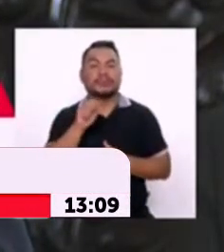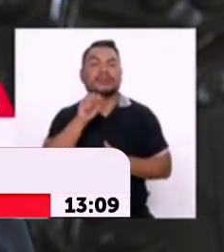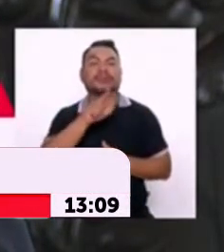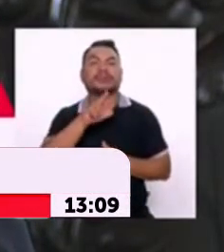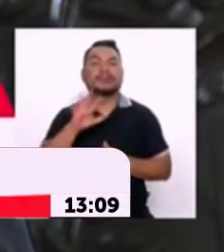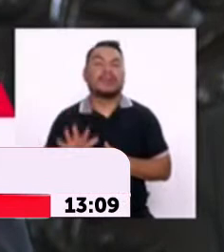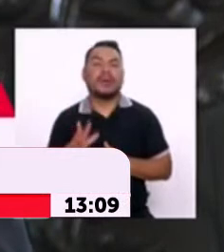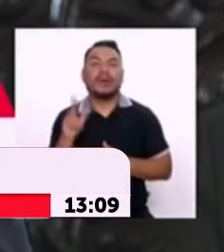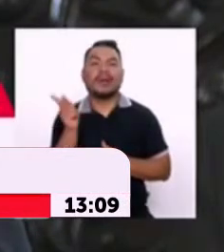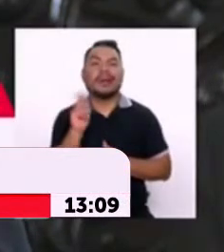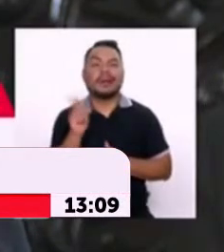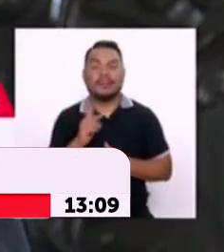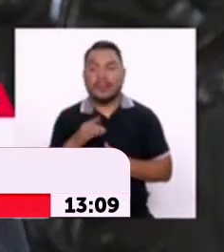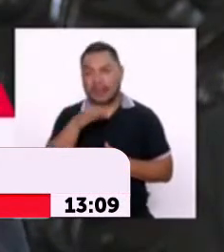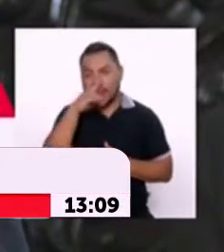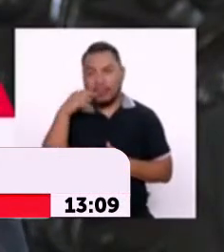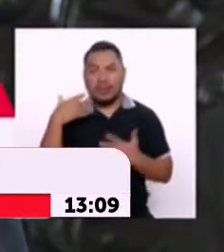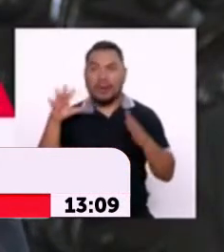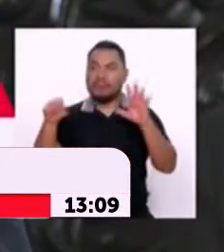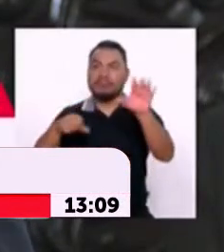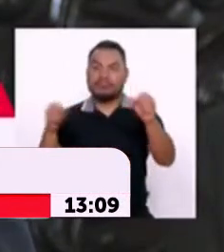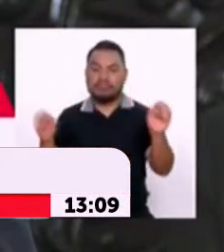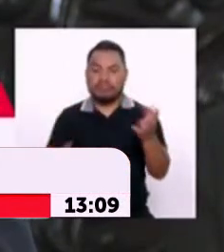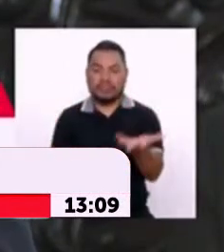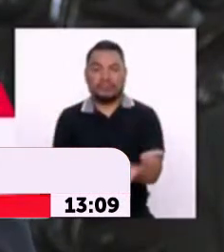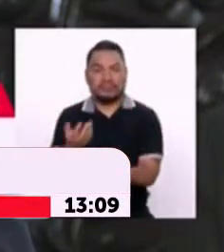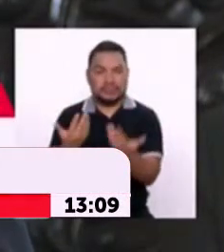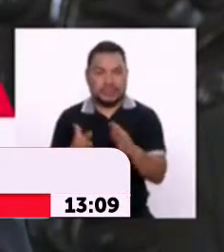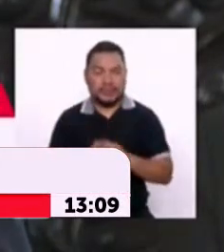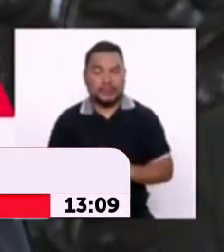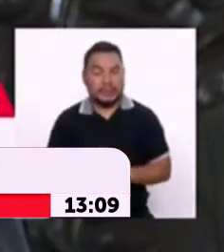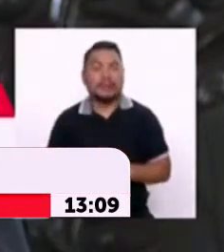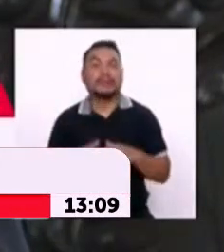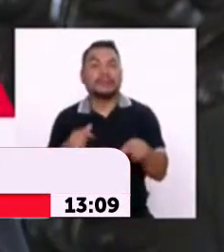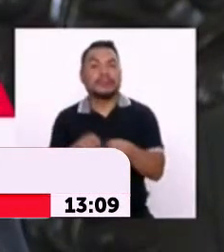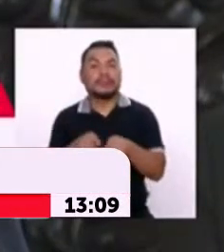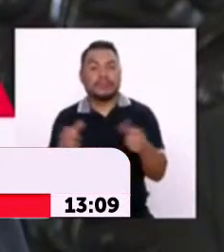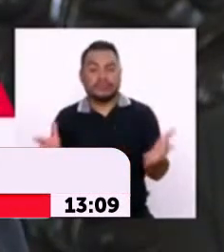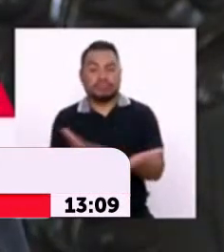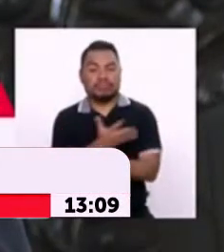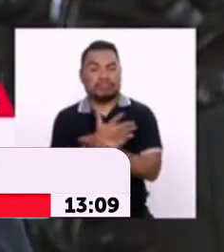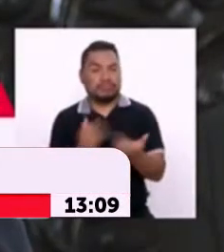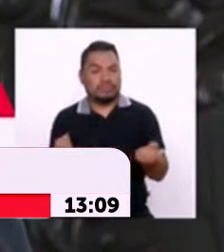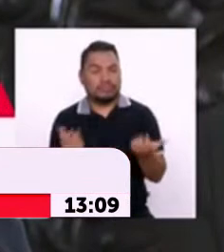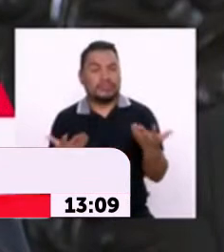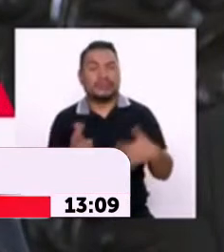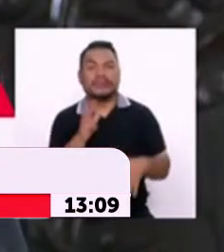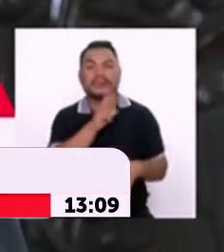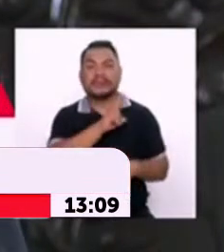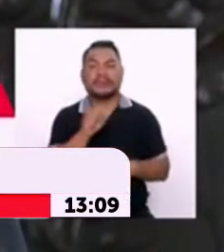18.325 kilogramos de droga decomisada. También se ha destruido